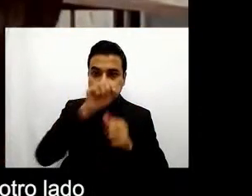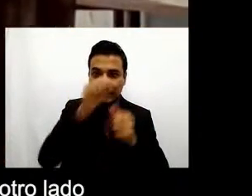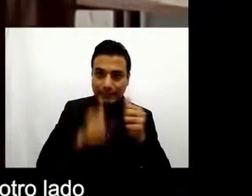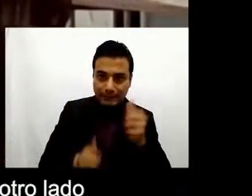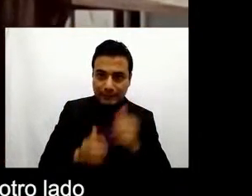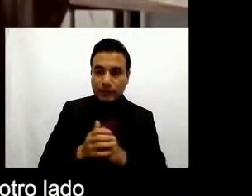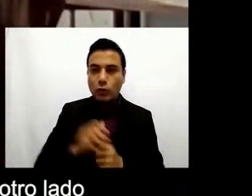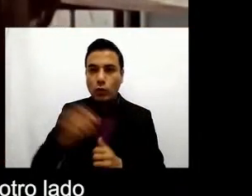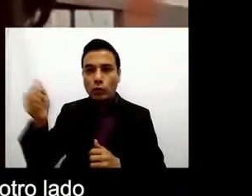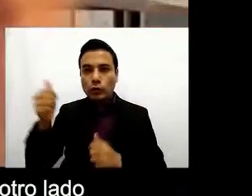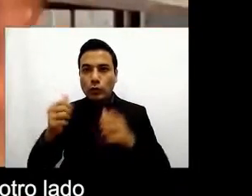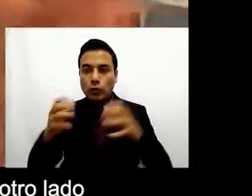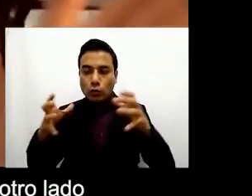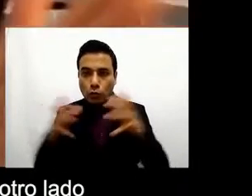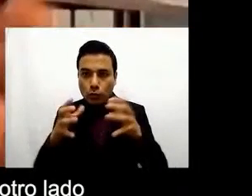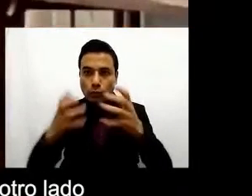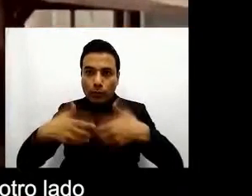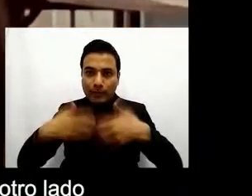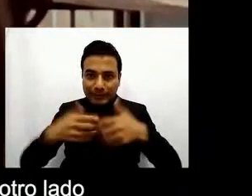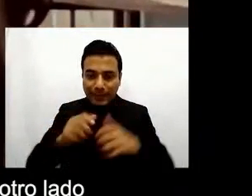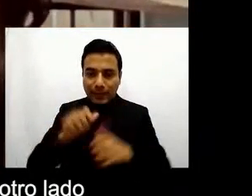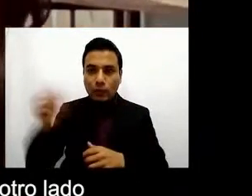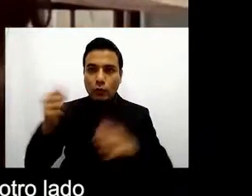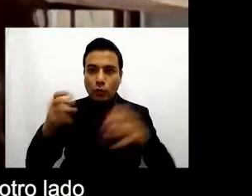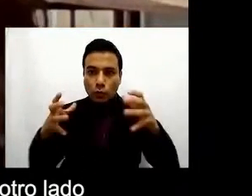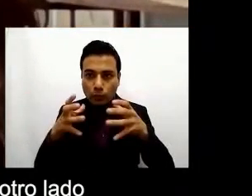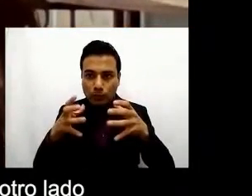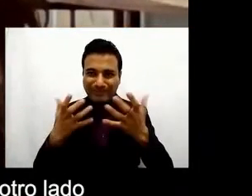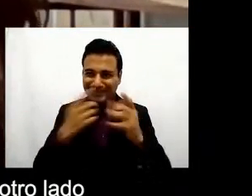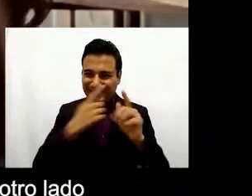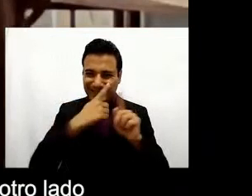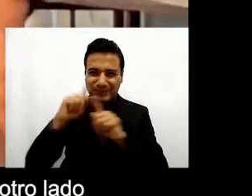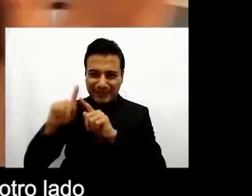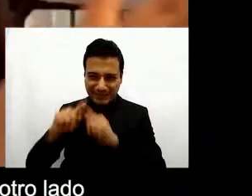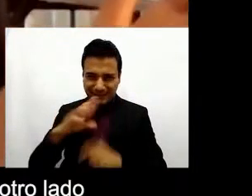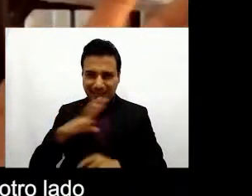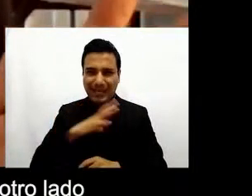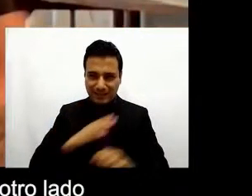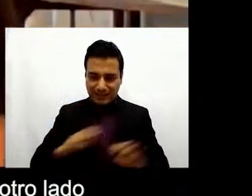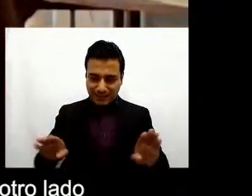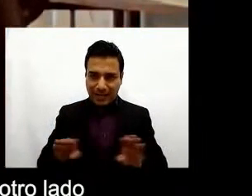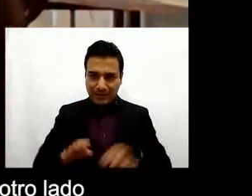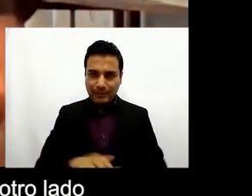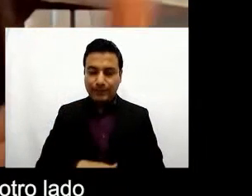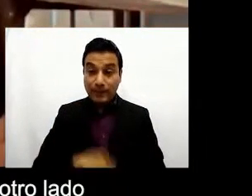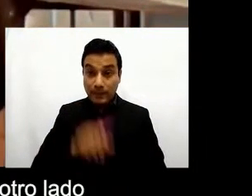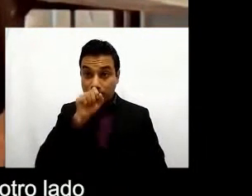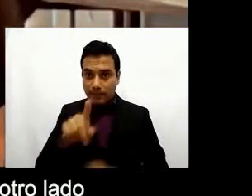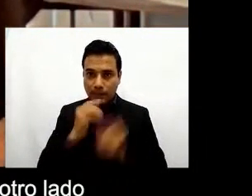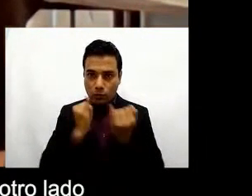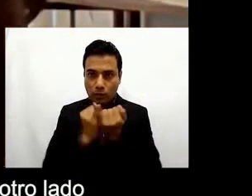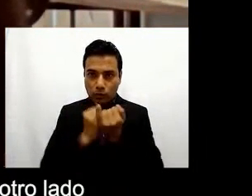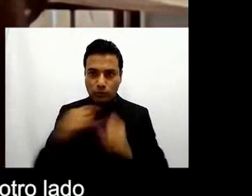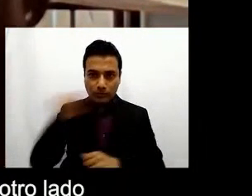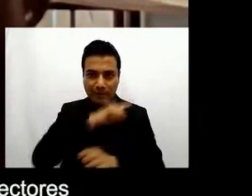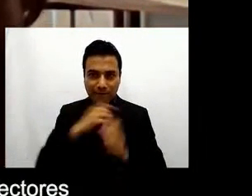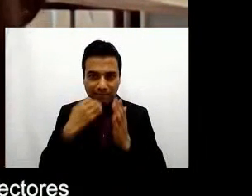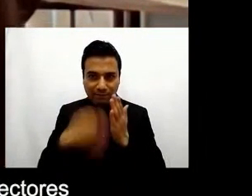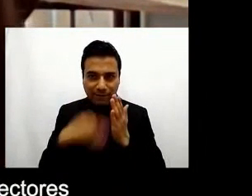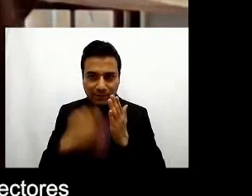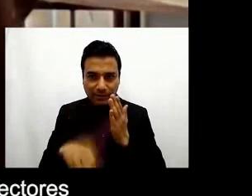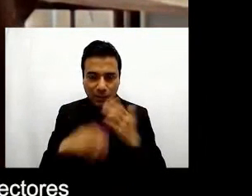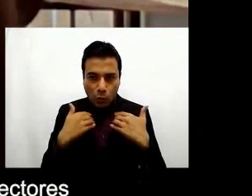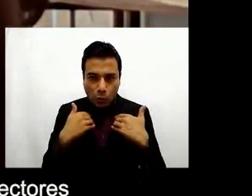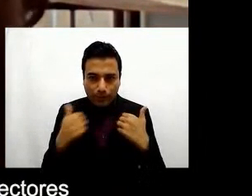el comunitario, por ejemplo. Por otro lado, pues también habría que entender el imbricado